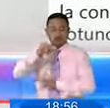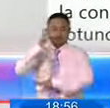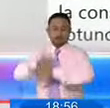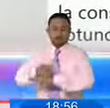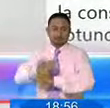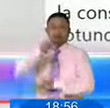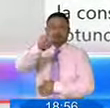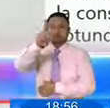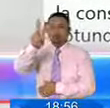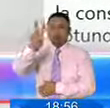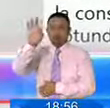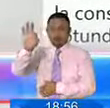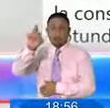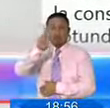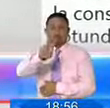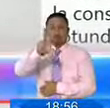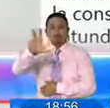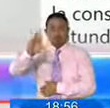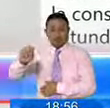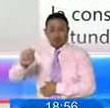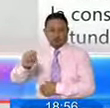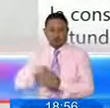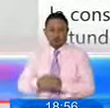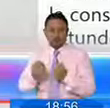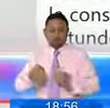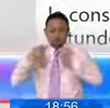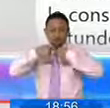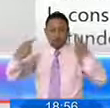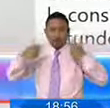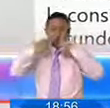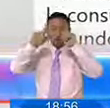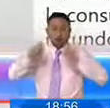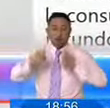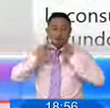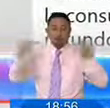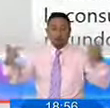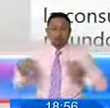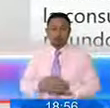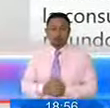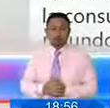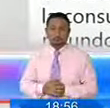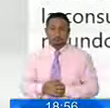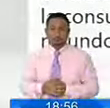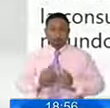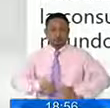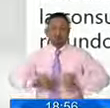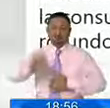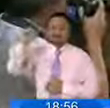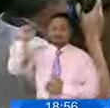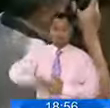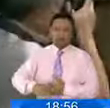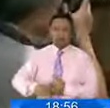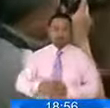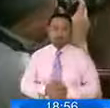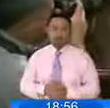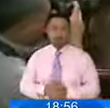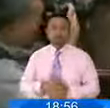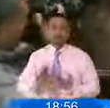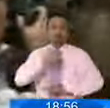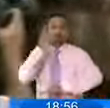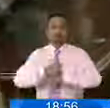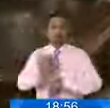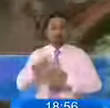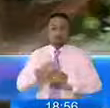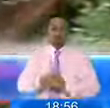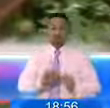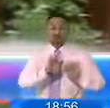ejecutivos 229 y 230, convocando a consulta popular. Vamos por un sí rotundo. Dichos decretos fueron entregados